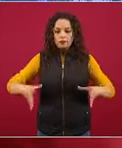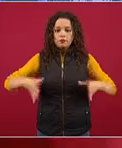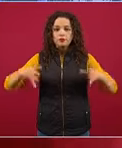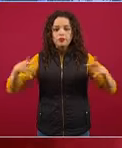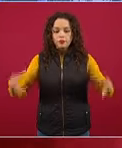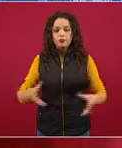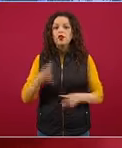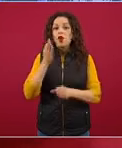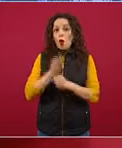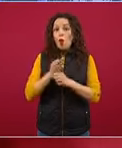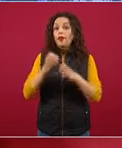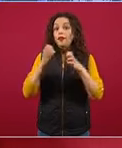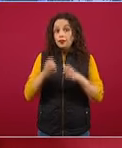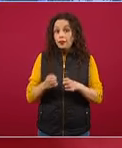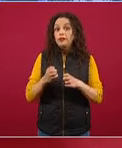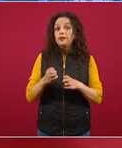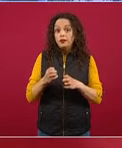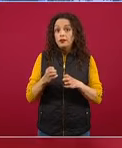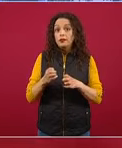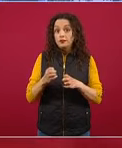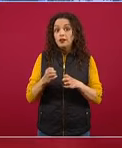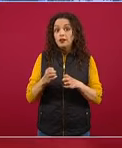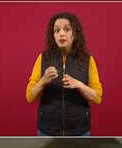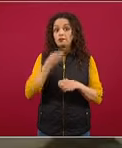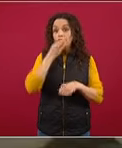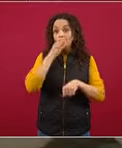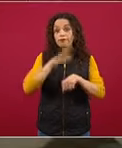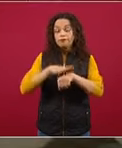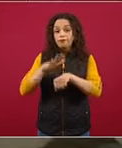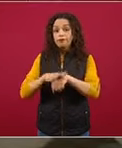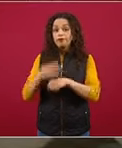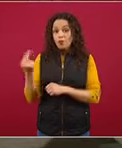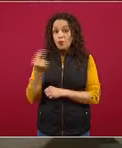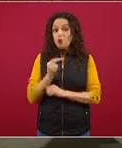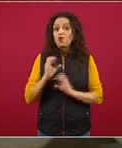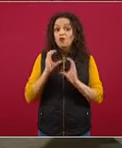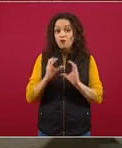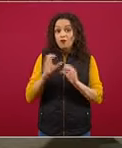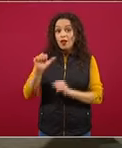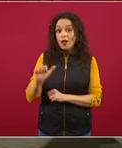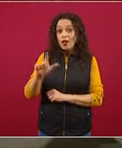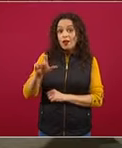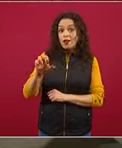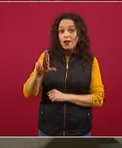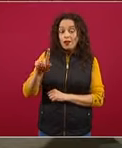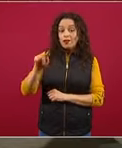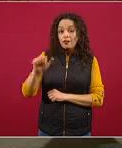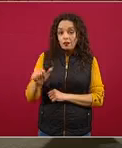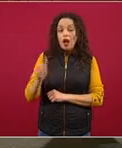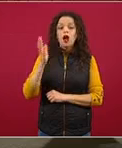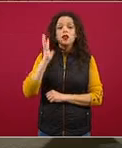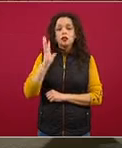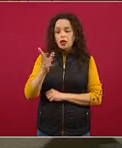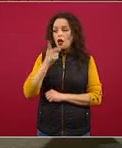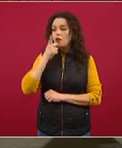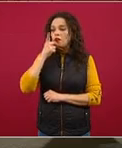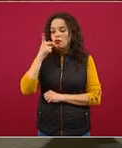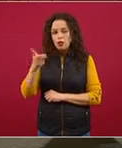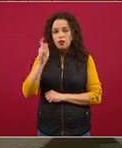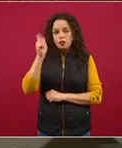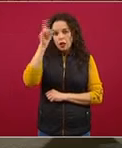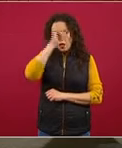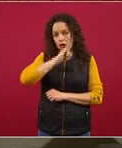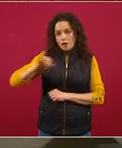en casa, no hay que hacer reuniones. Ya la jefa Claudia Sheinbaum, la jefa de gobierno, ha invitado a la población de nuestra